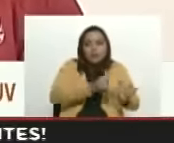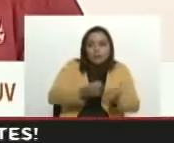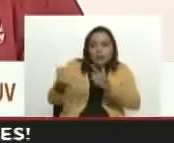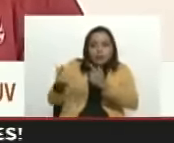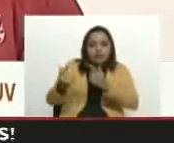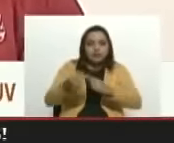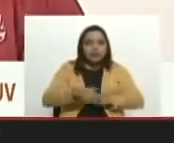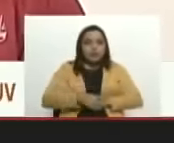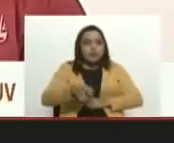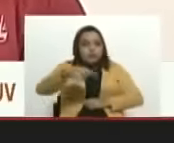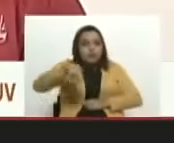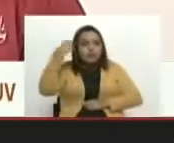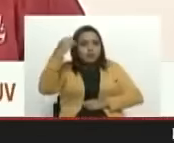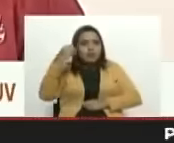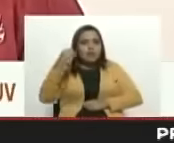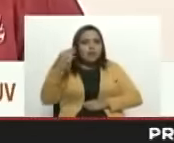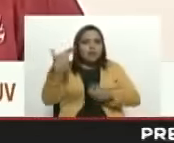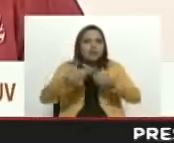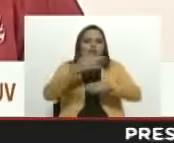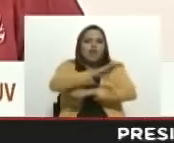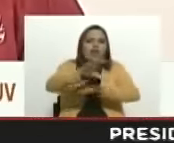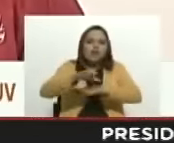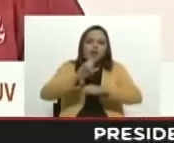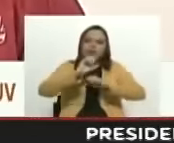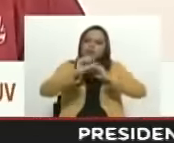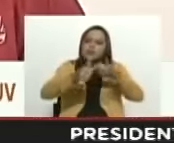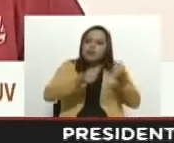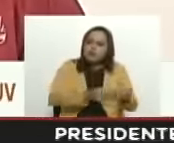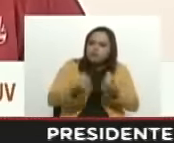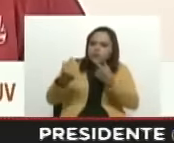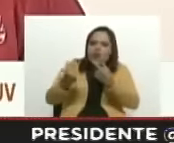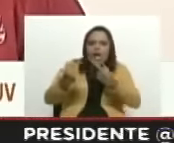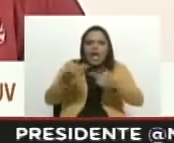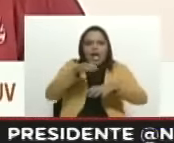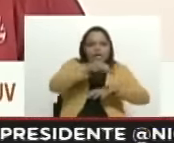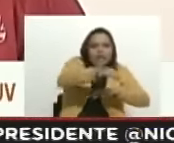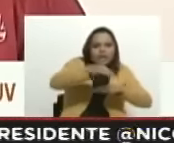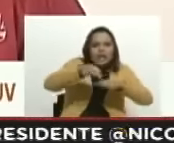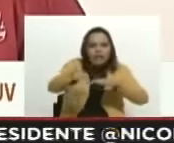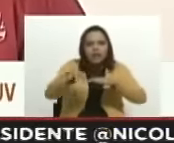que enviaba Petrocaribe comenzó Estados Unidos a mandárselo a esas islas? No.